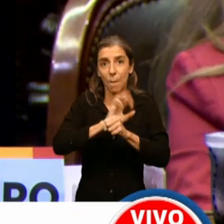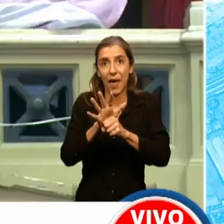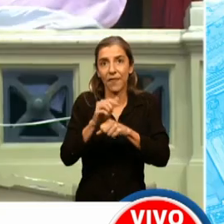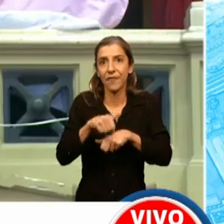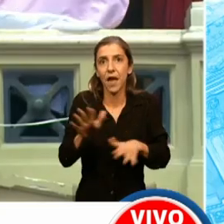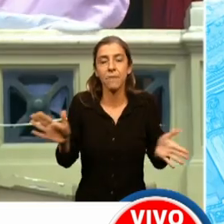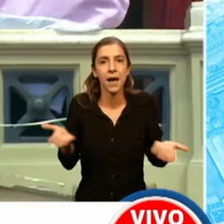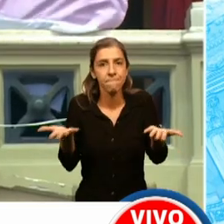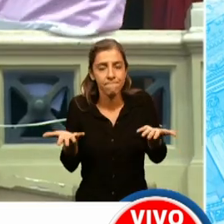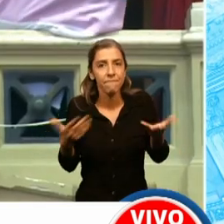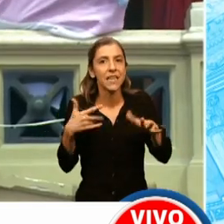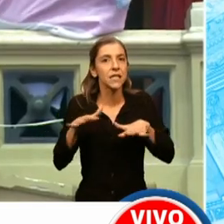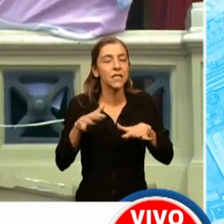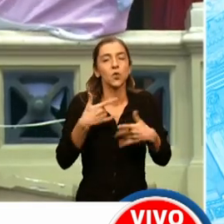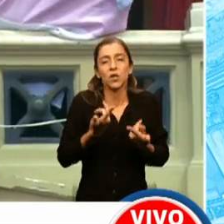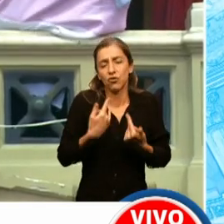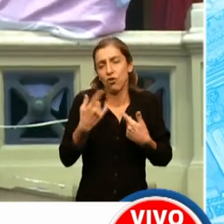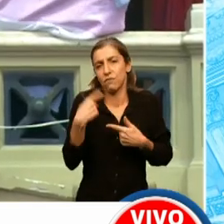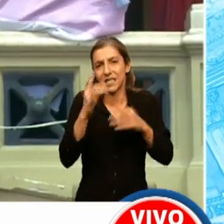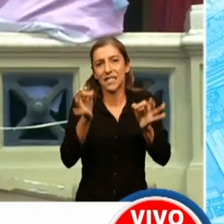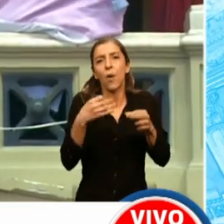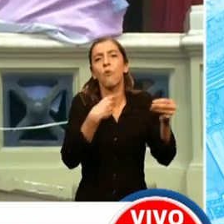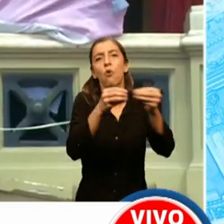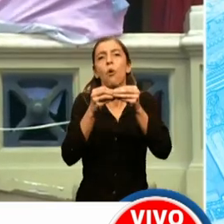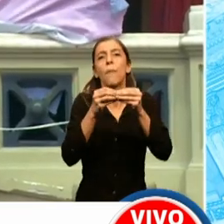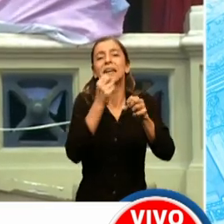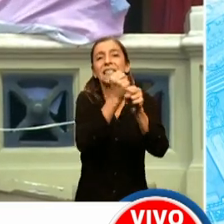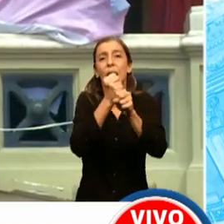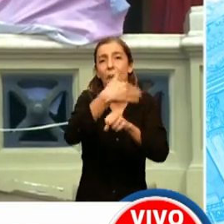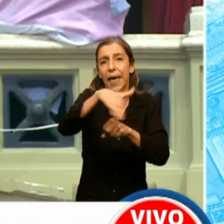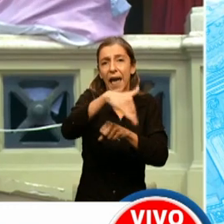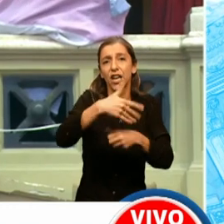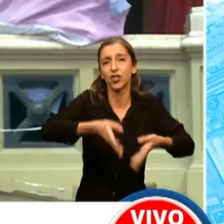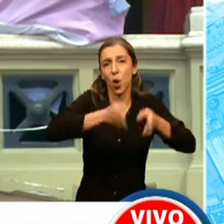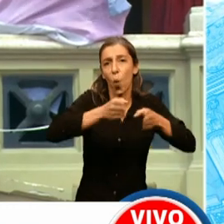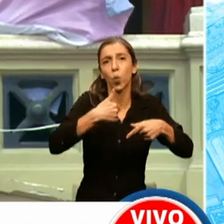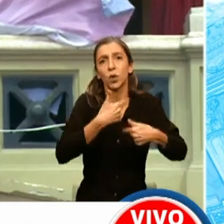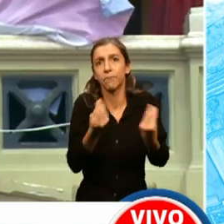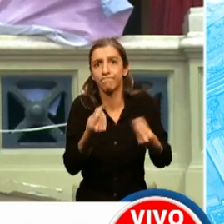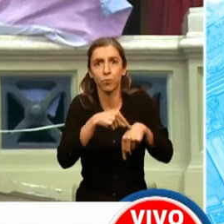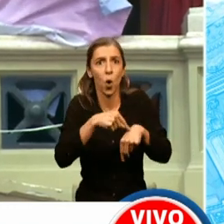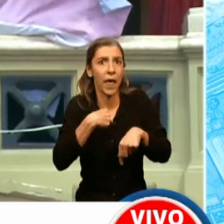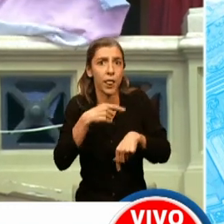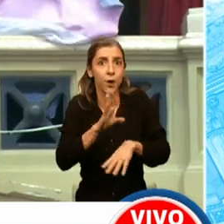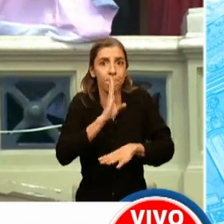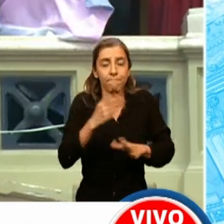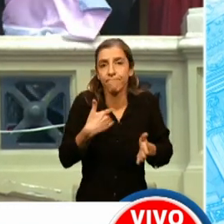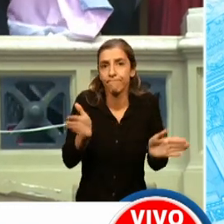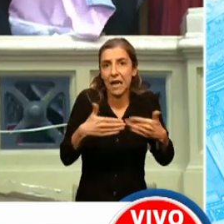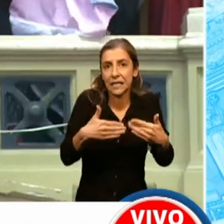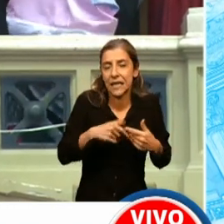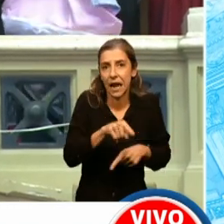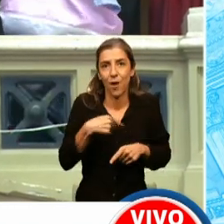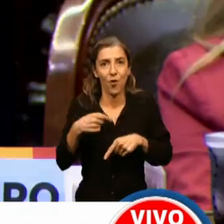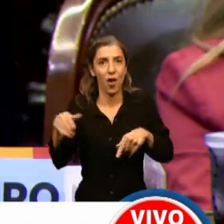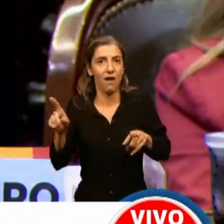que trabajan en la calle que trabajan en la ruta no tenían donde salir porque estábamos todos en confinamiento y empezamos a construir una